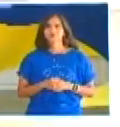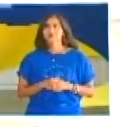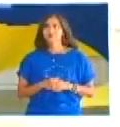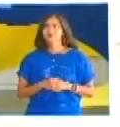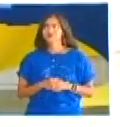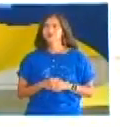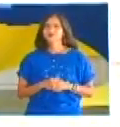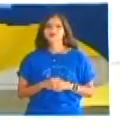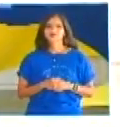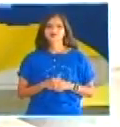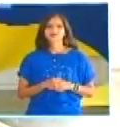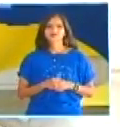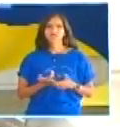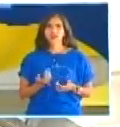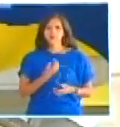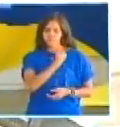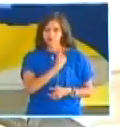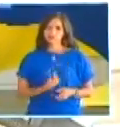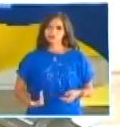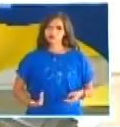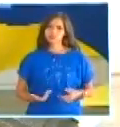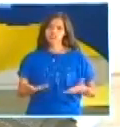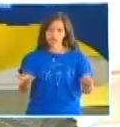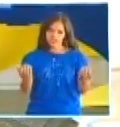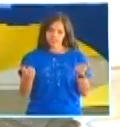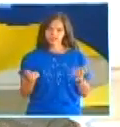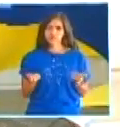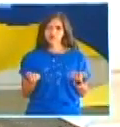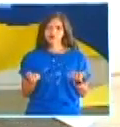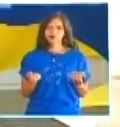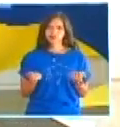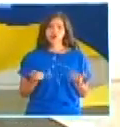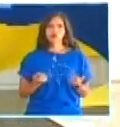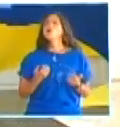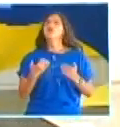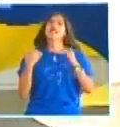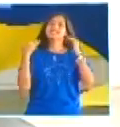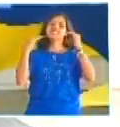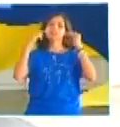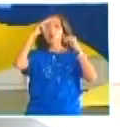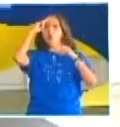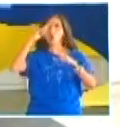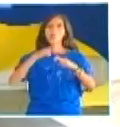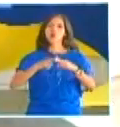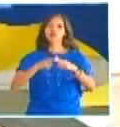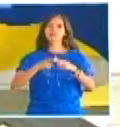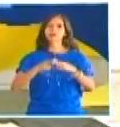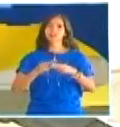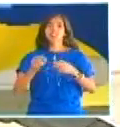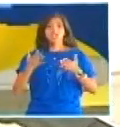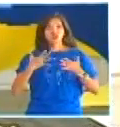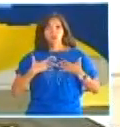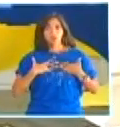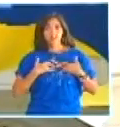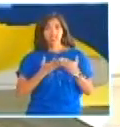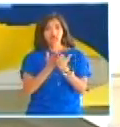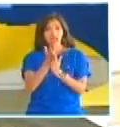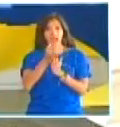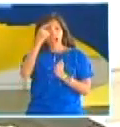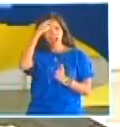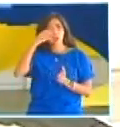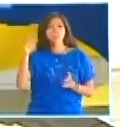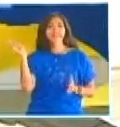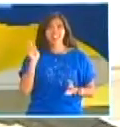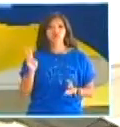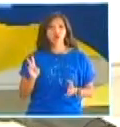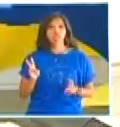Comandante en jefe, recibo esta espada con un altísimo honor. Si por ser leal al pueblo de Venezuela,